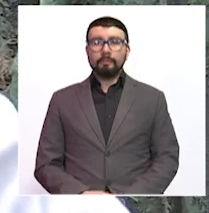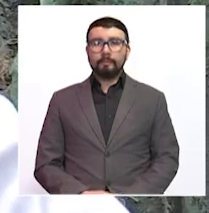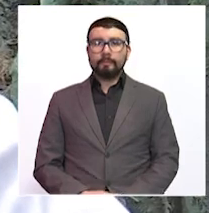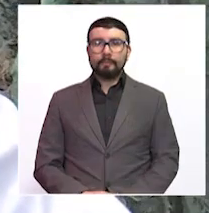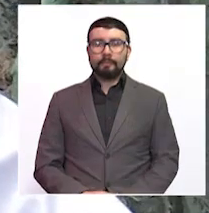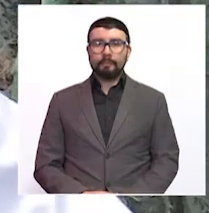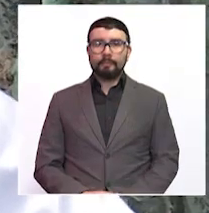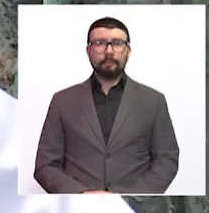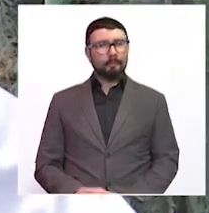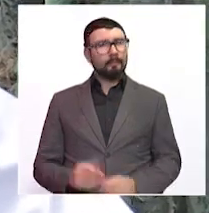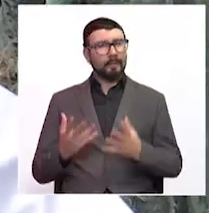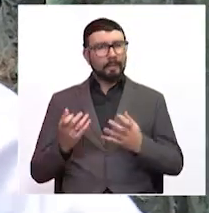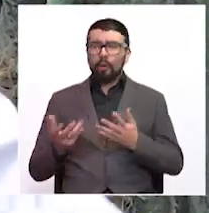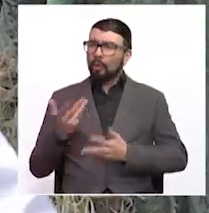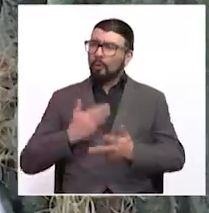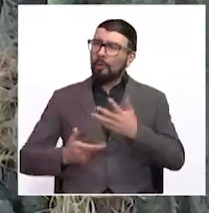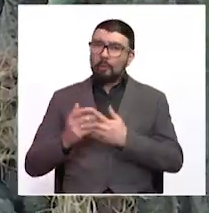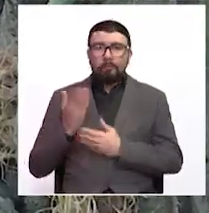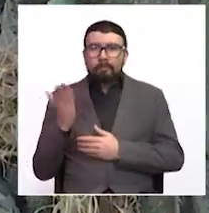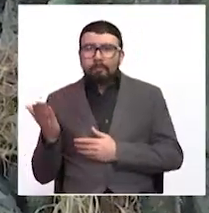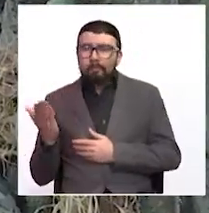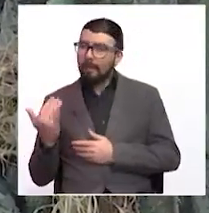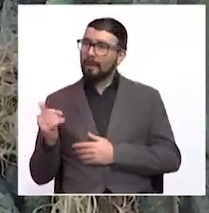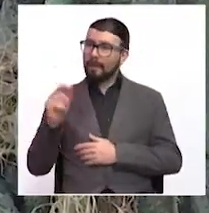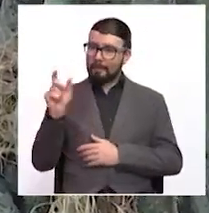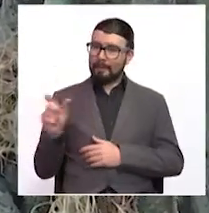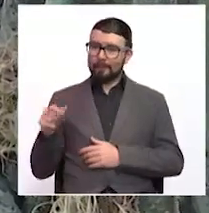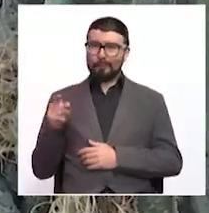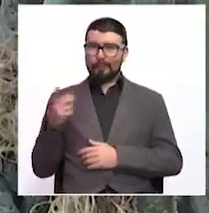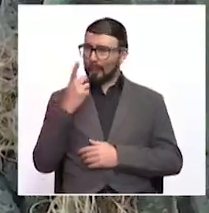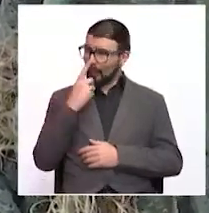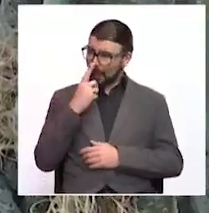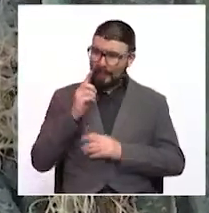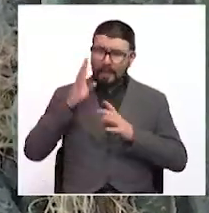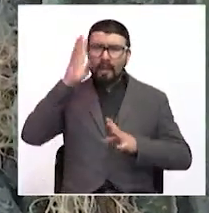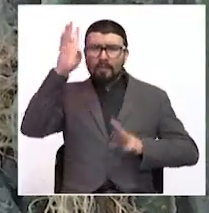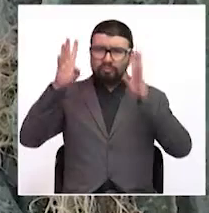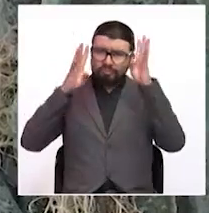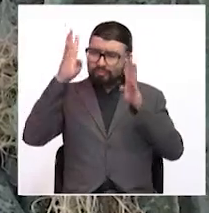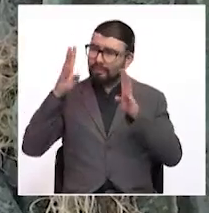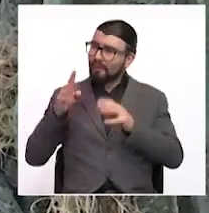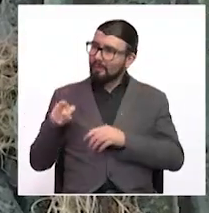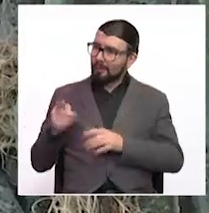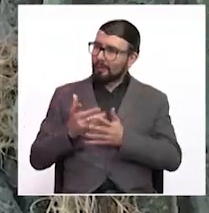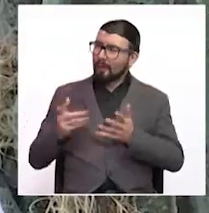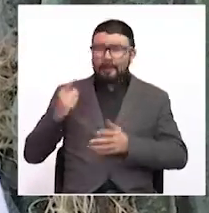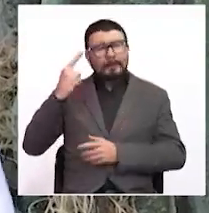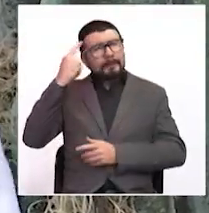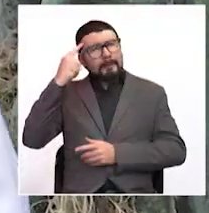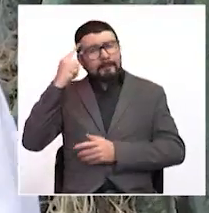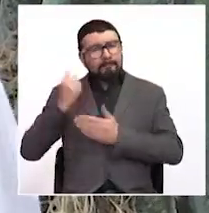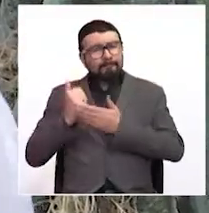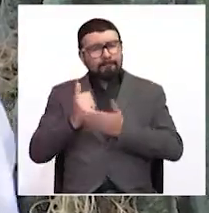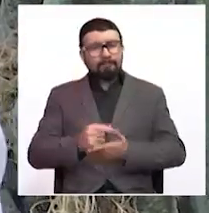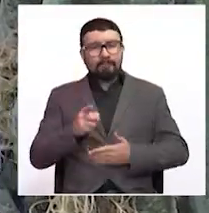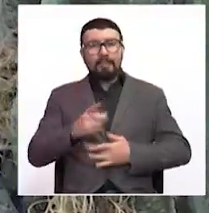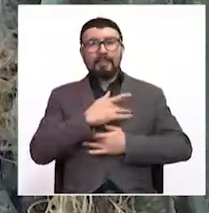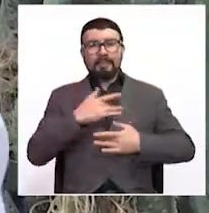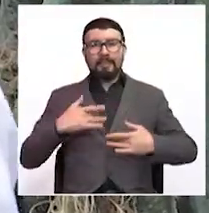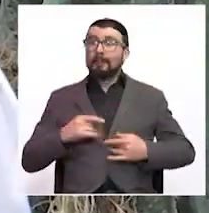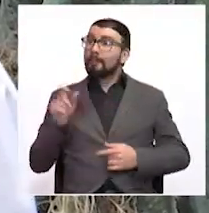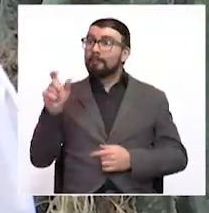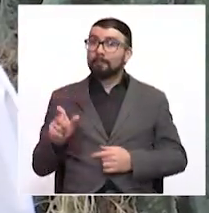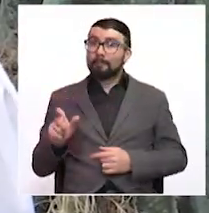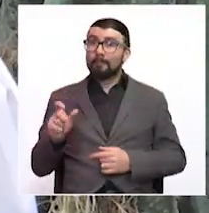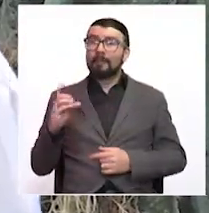quiero compartirles a ustedes esta nota de personas curiosas que hacen cosas pensando en la salud diego